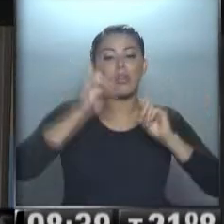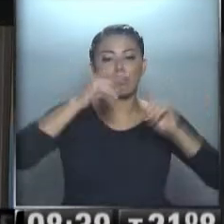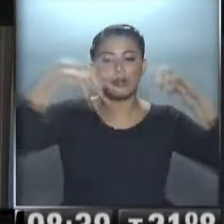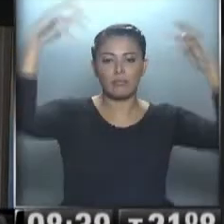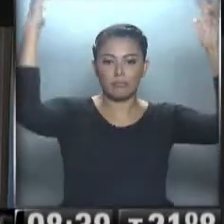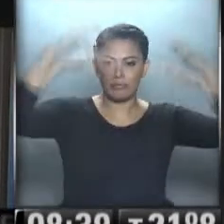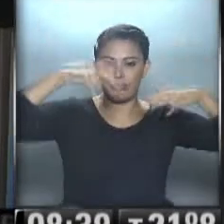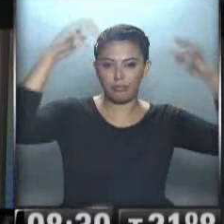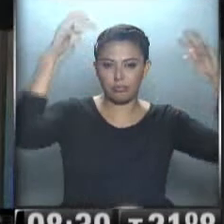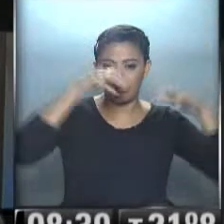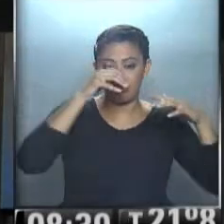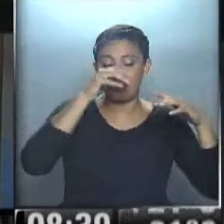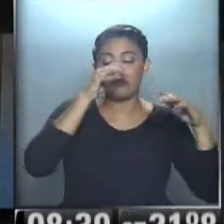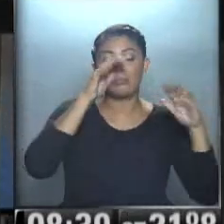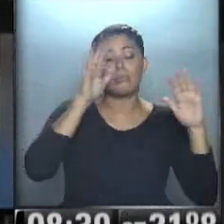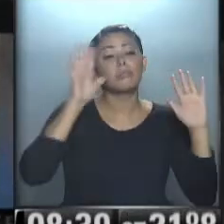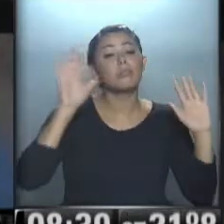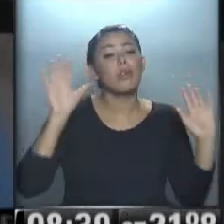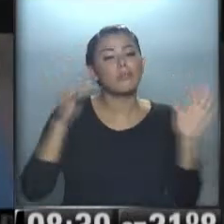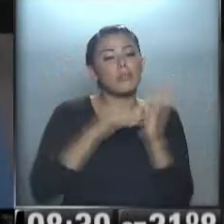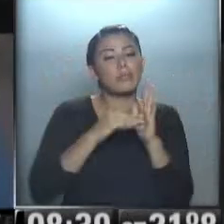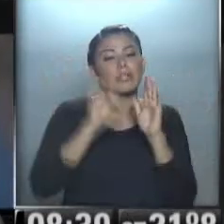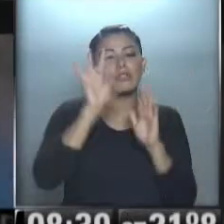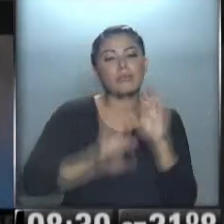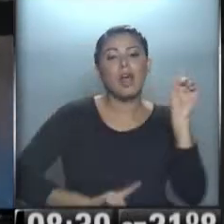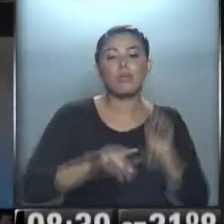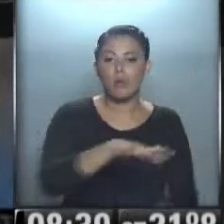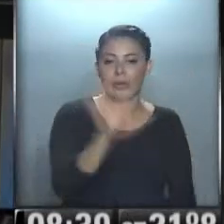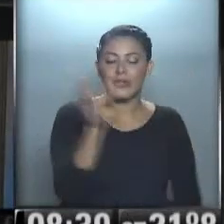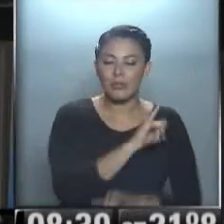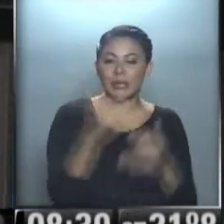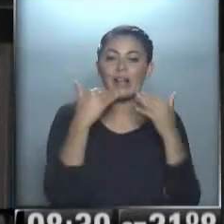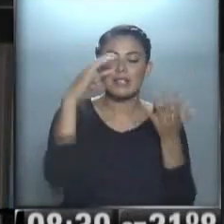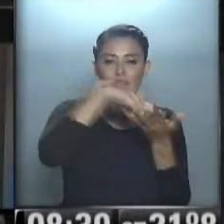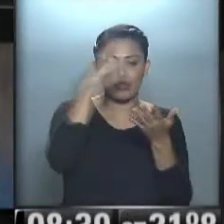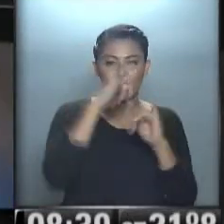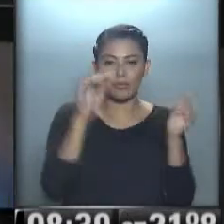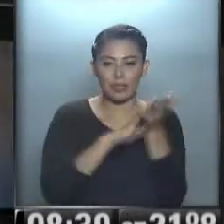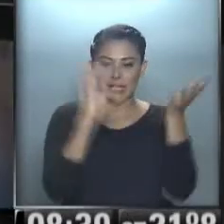chaparrón alza alguna tormenta muy aislada es información del servicio meteorológico nacional